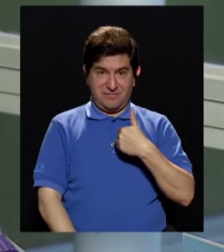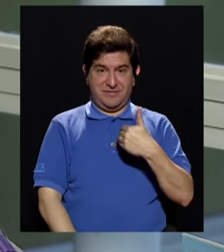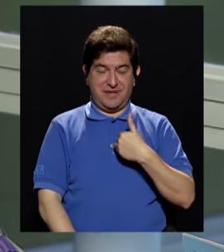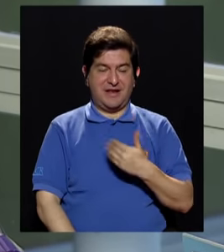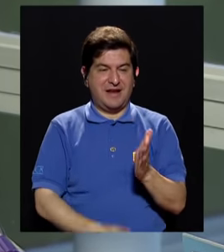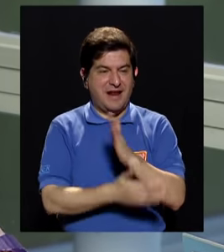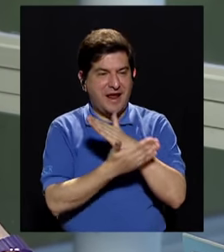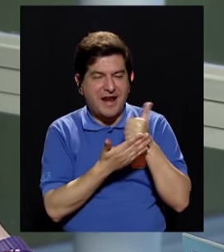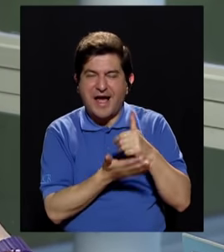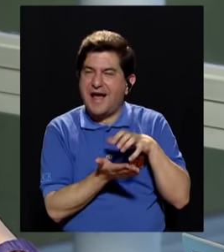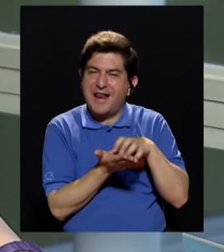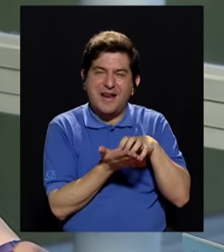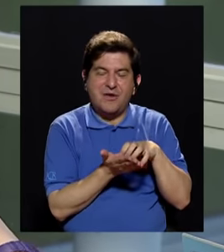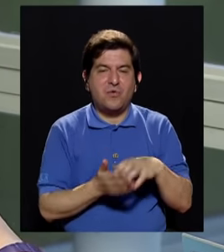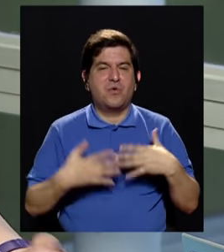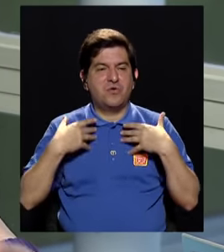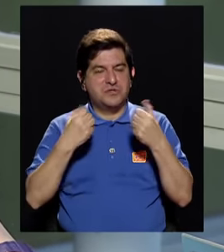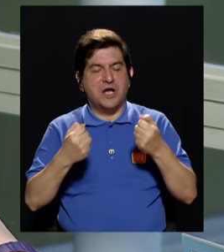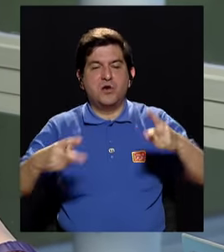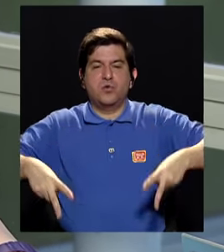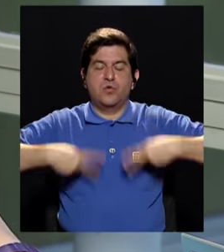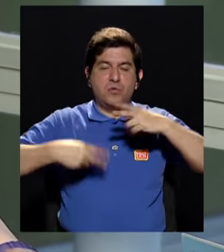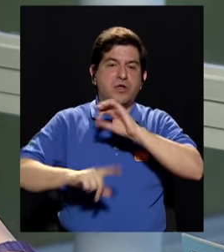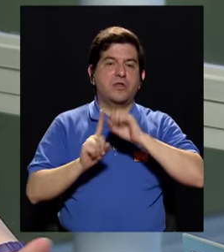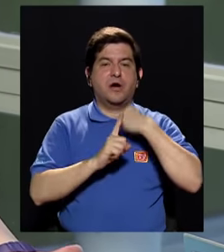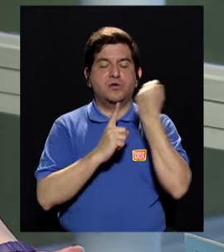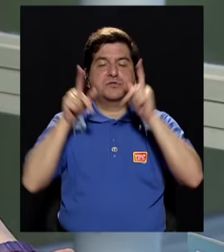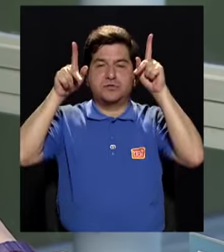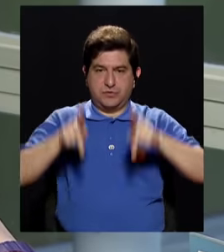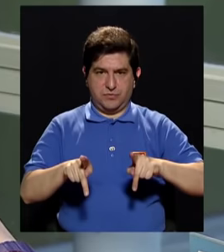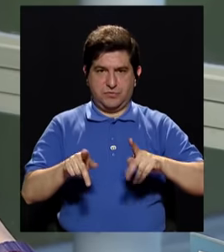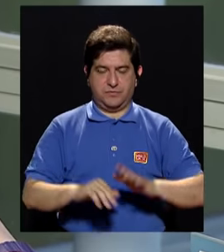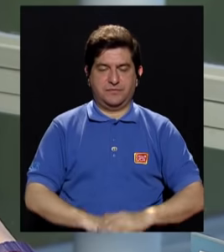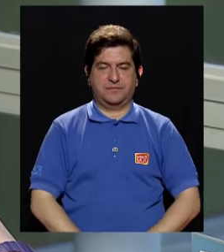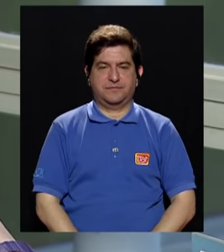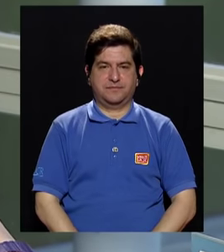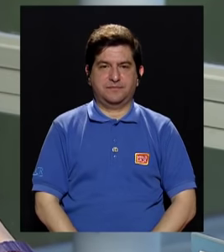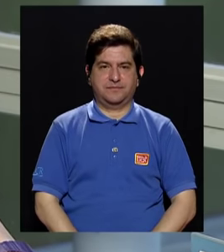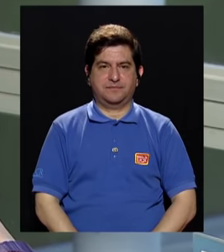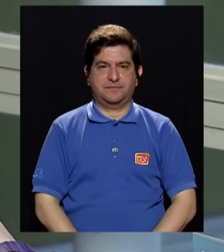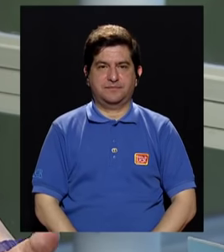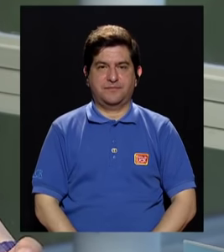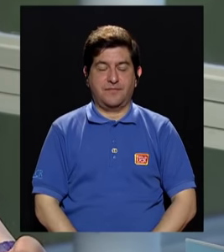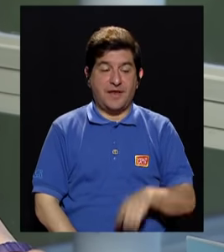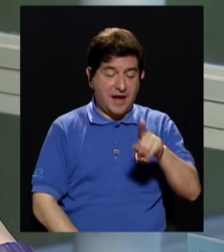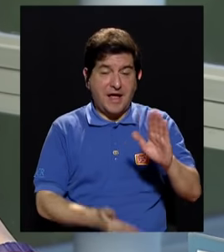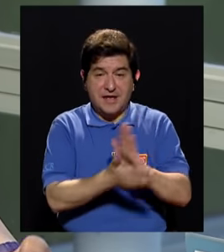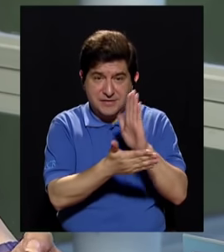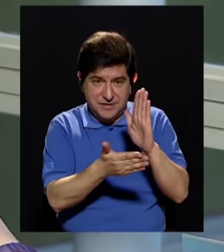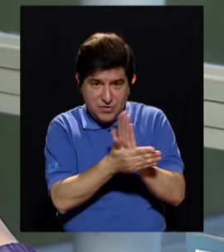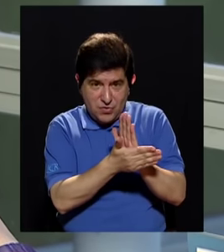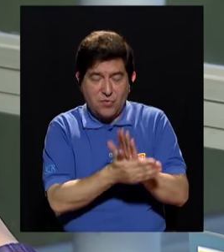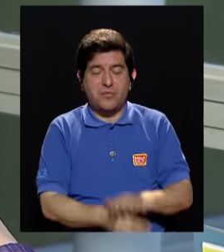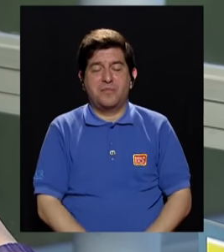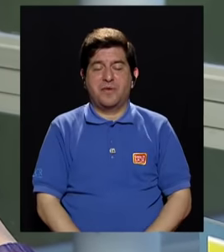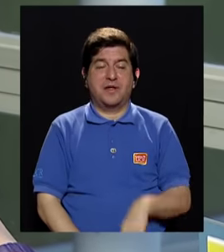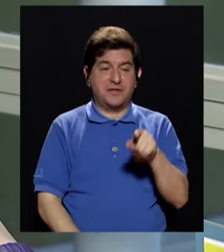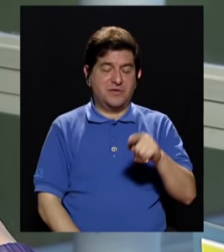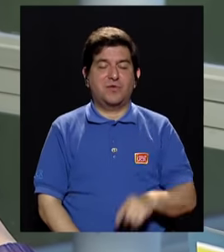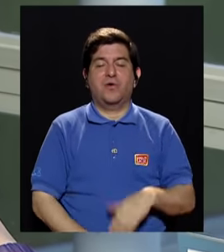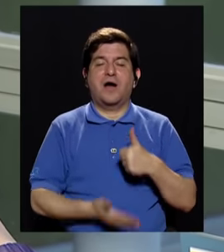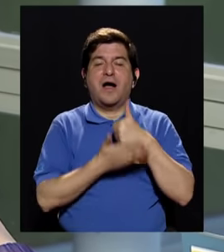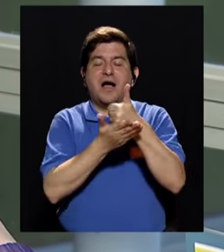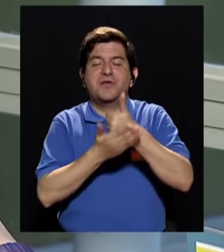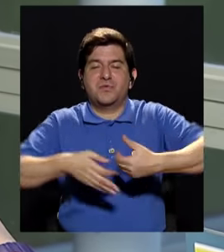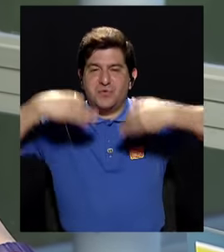medio algo que está en duda sobre la salud la vida o la integridad de la persona Entonces ese dictamen es el que orienta a tomar una